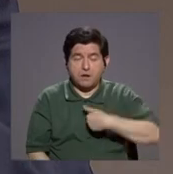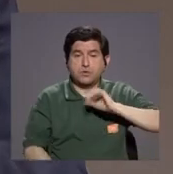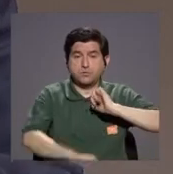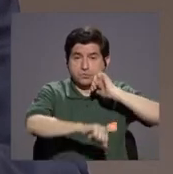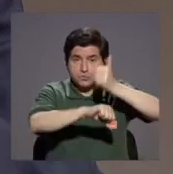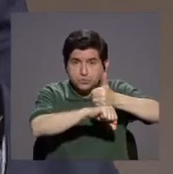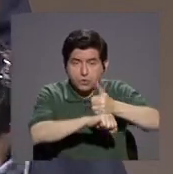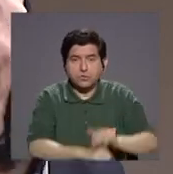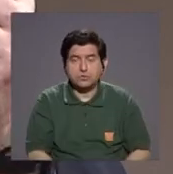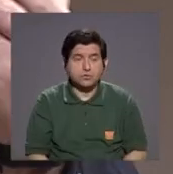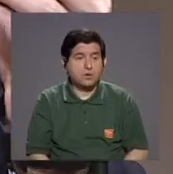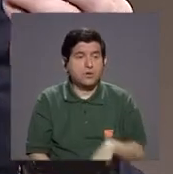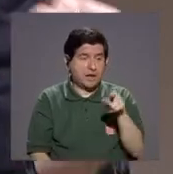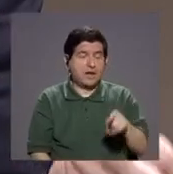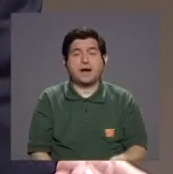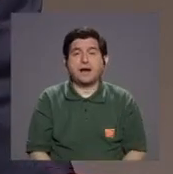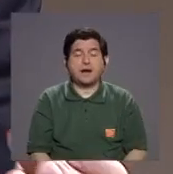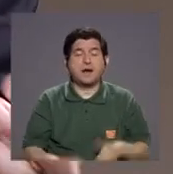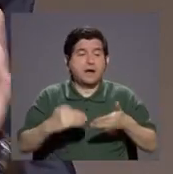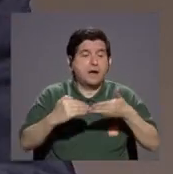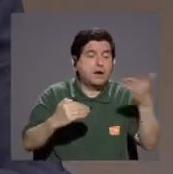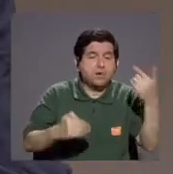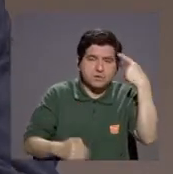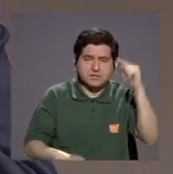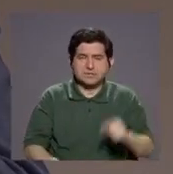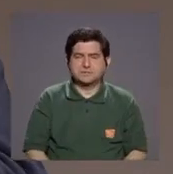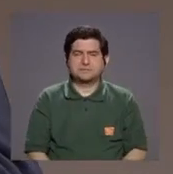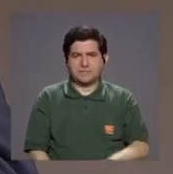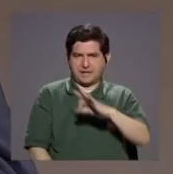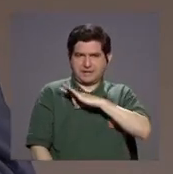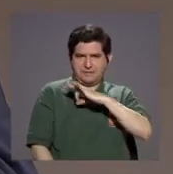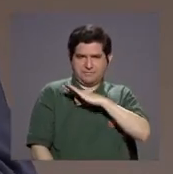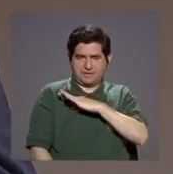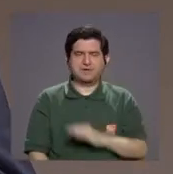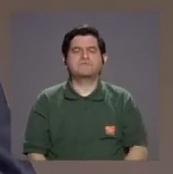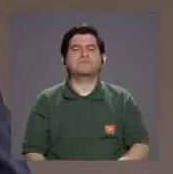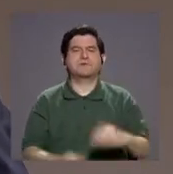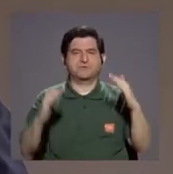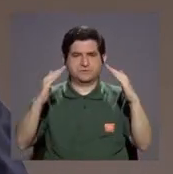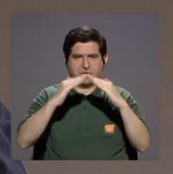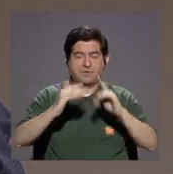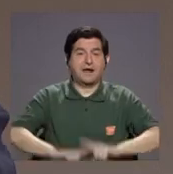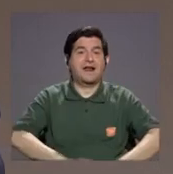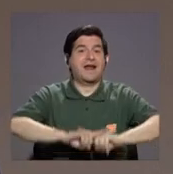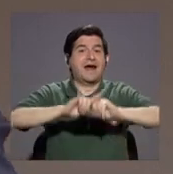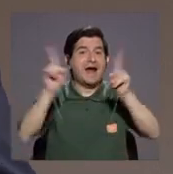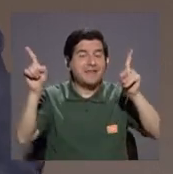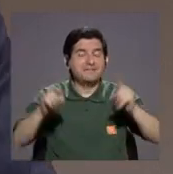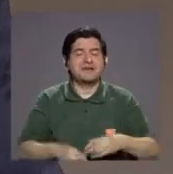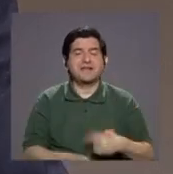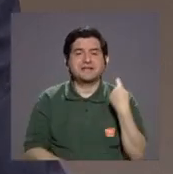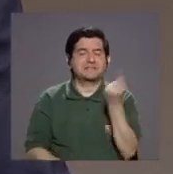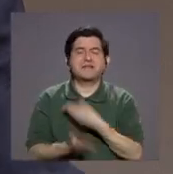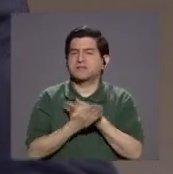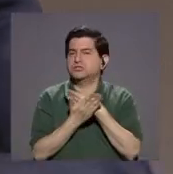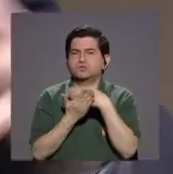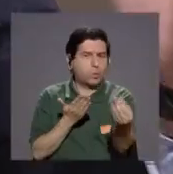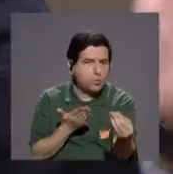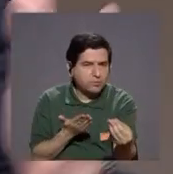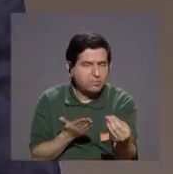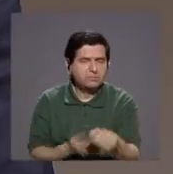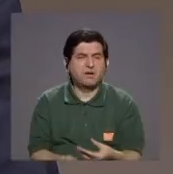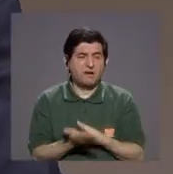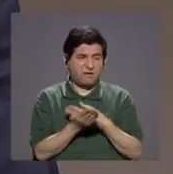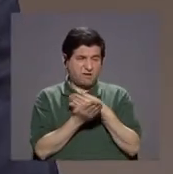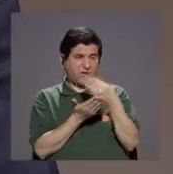como bienes de capital para el lugar y ahí buscamos una diferenciación de lo que es el consumo el consumo